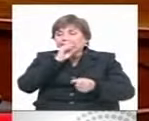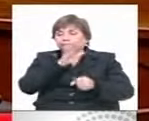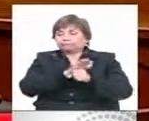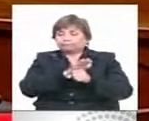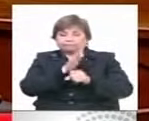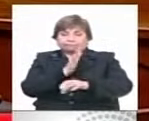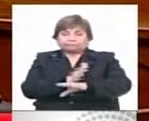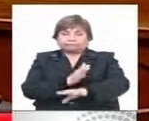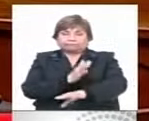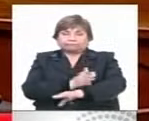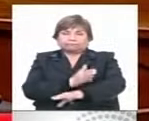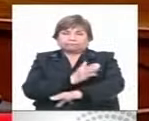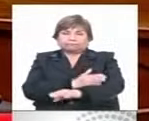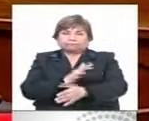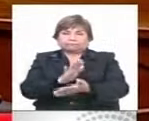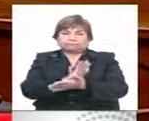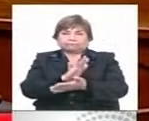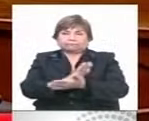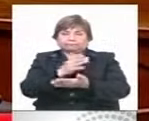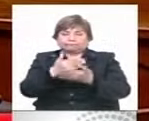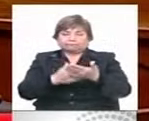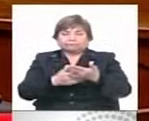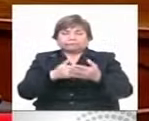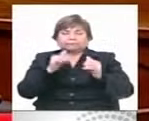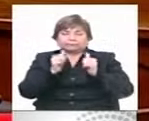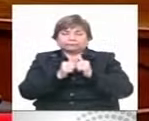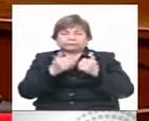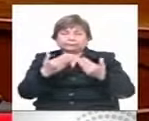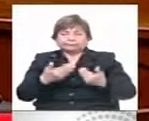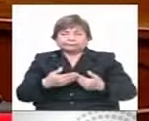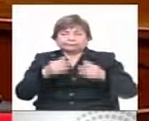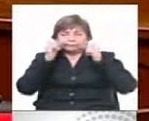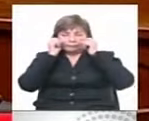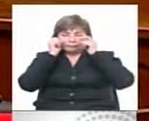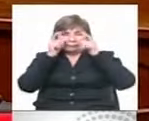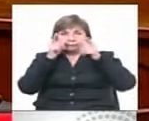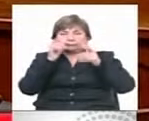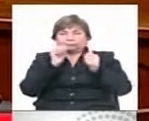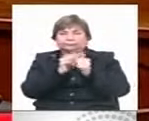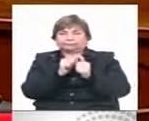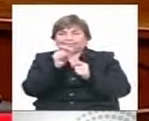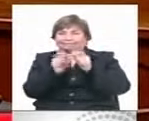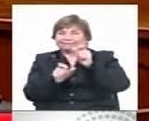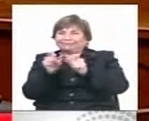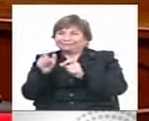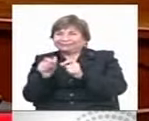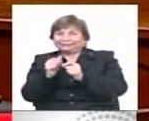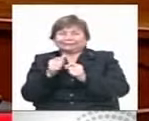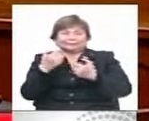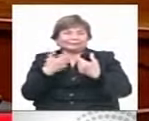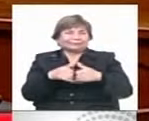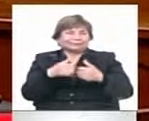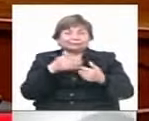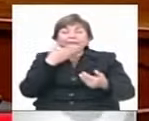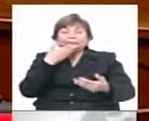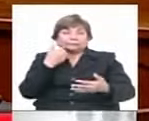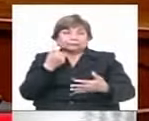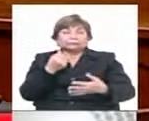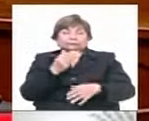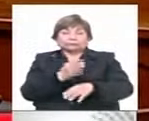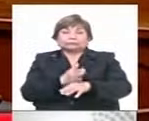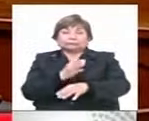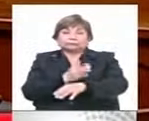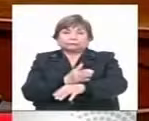a mejorar los trámites y servicios que tienen un mayor impacto en los ciudadanos y empresas, mejorando tanto sus